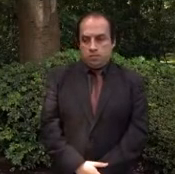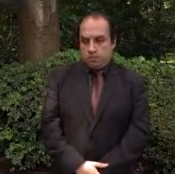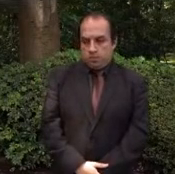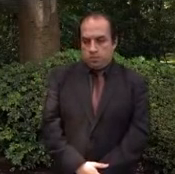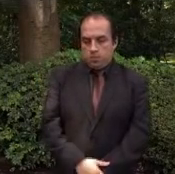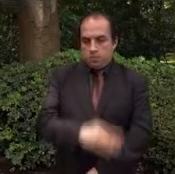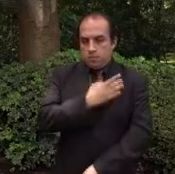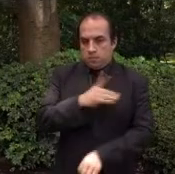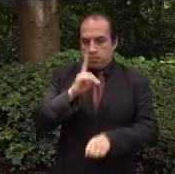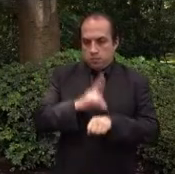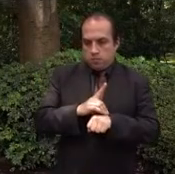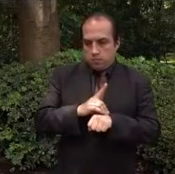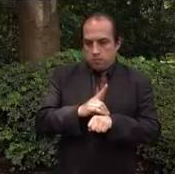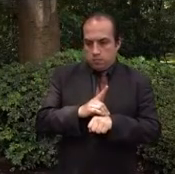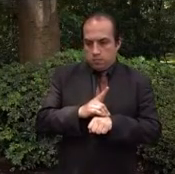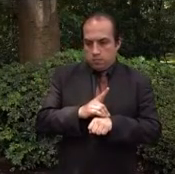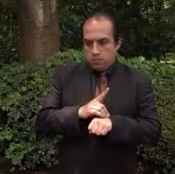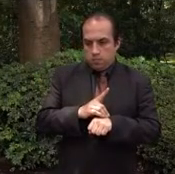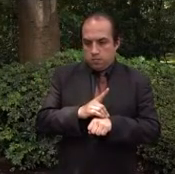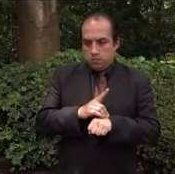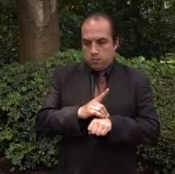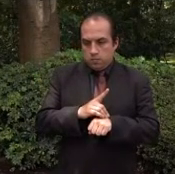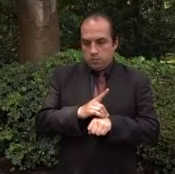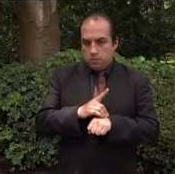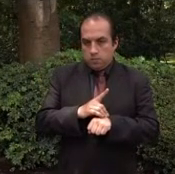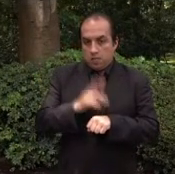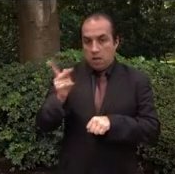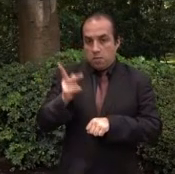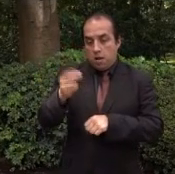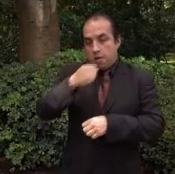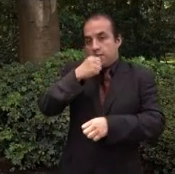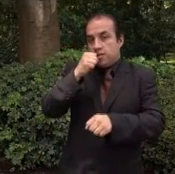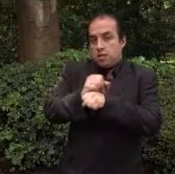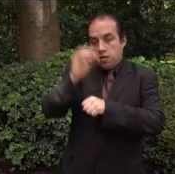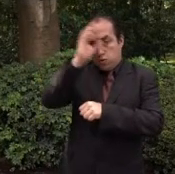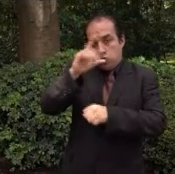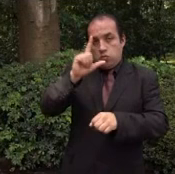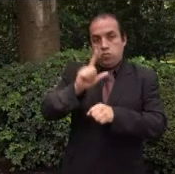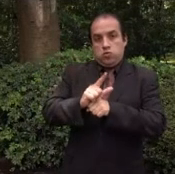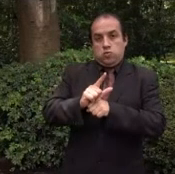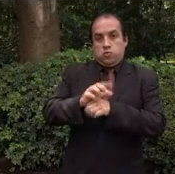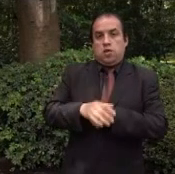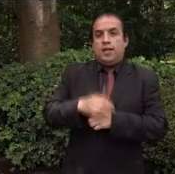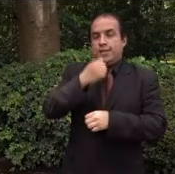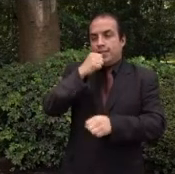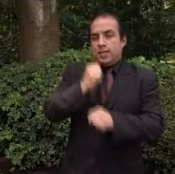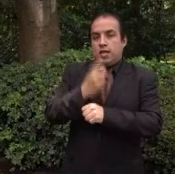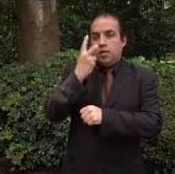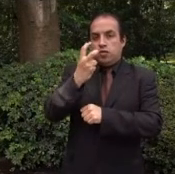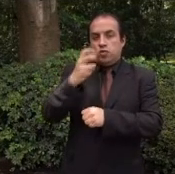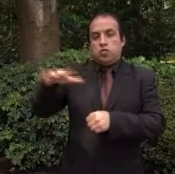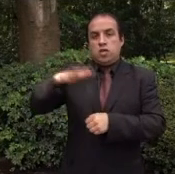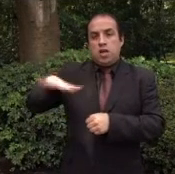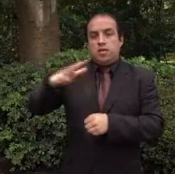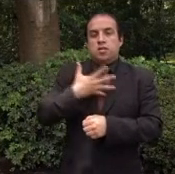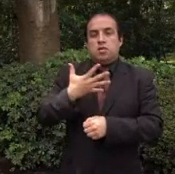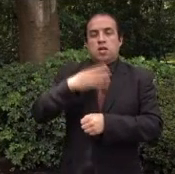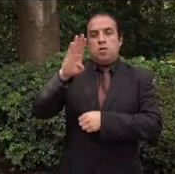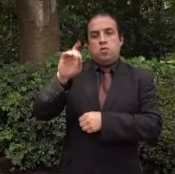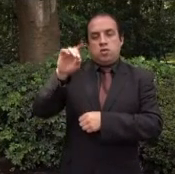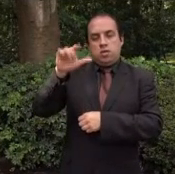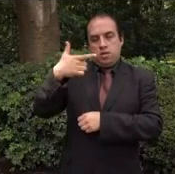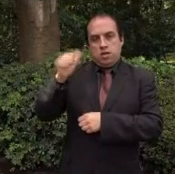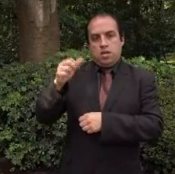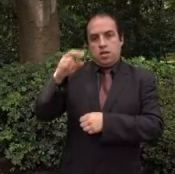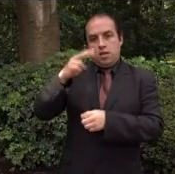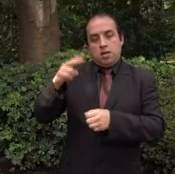Buenos días. Pregunta para la secretaria de Cultura. Secretaria, entre estos nuevos espacios se encuentra la Bodega Nacional de Arte y